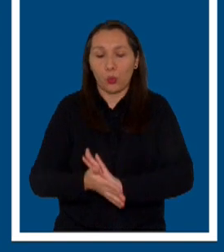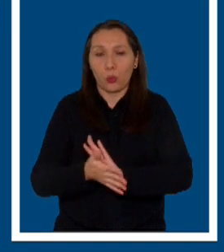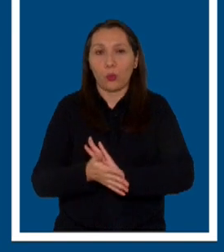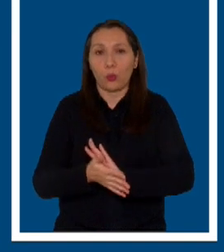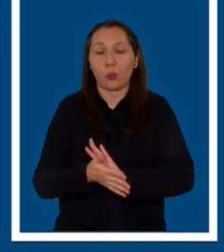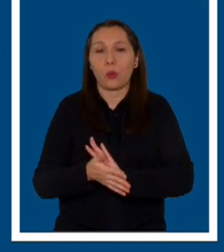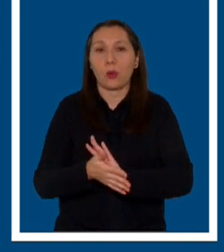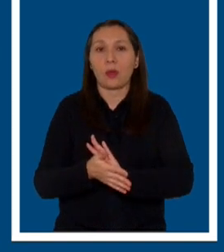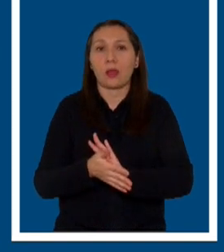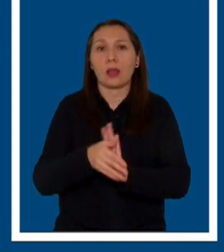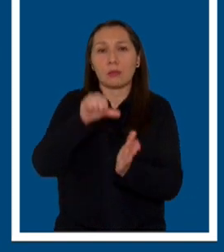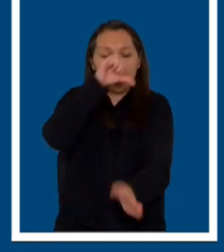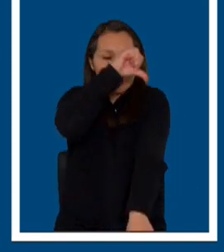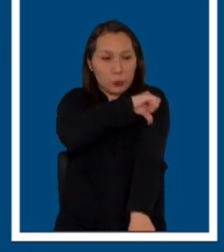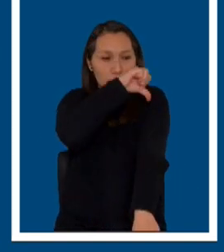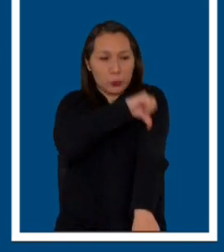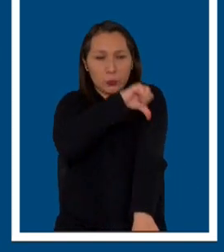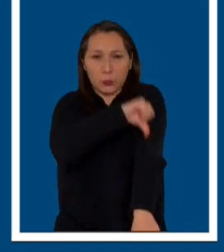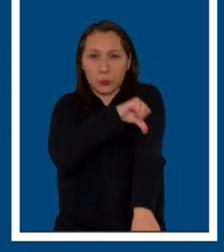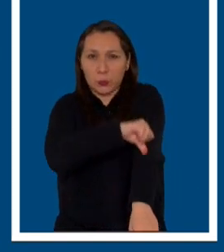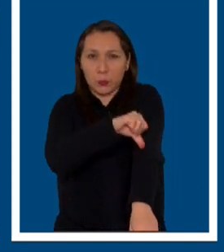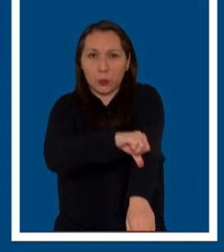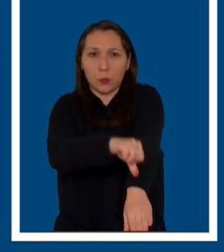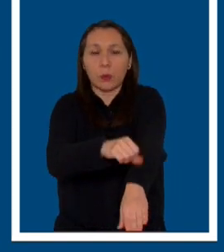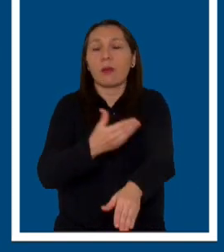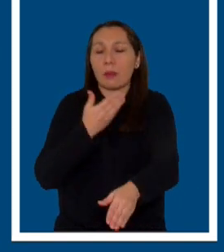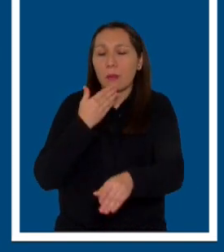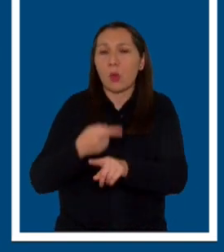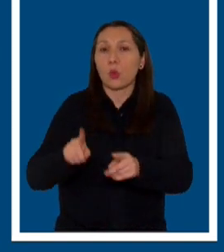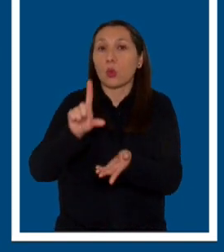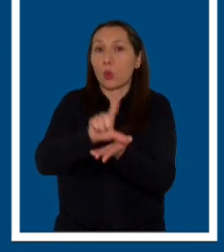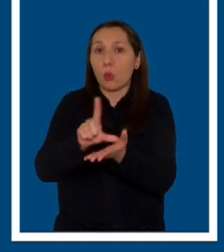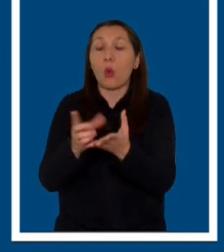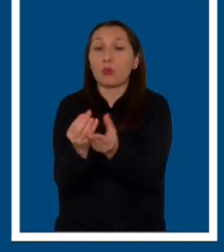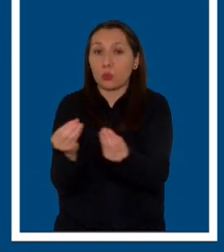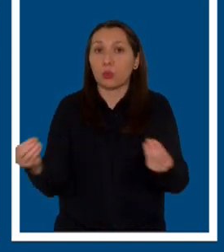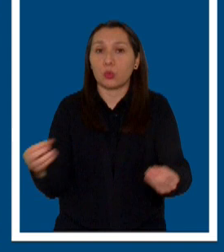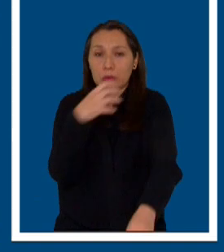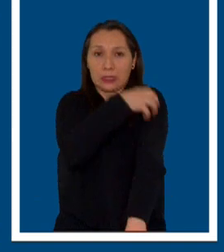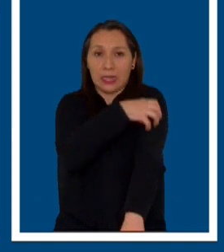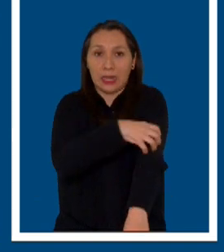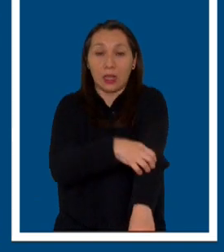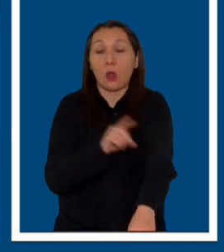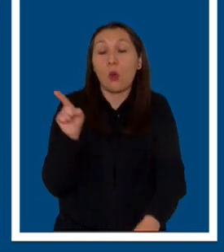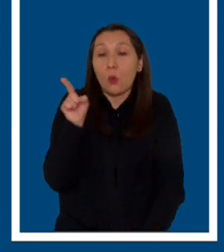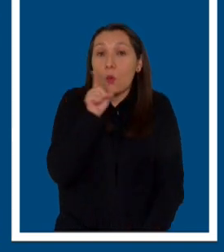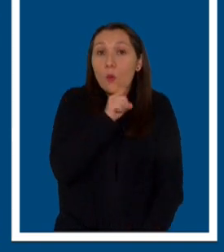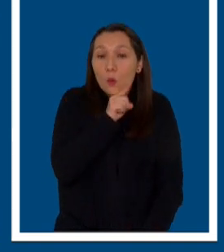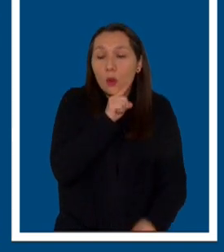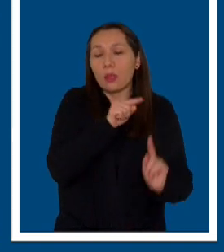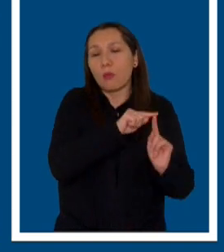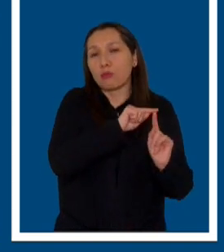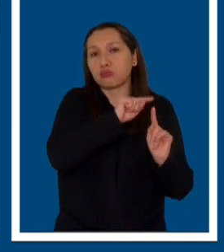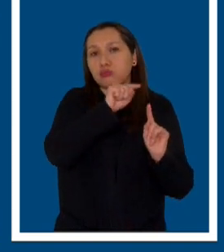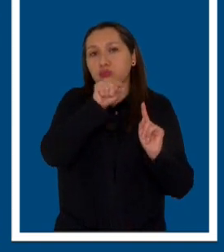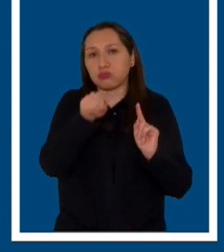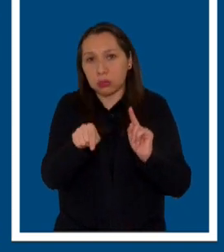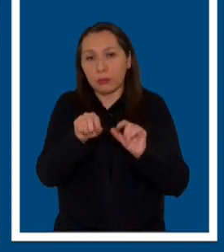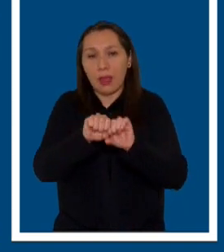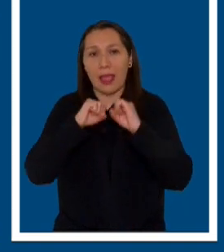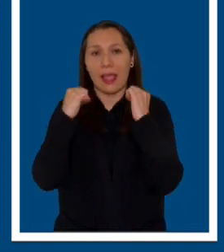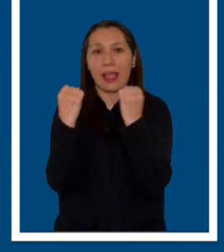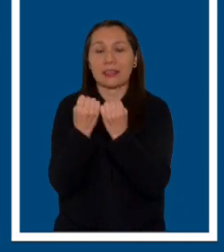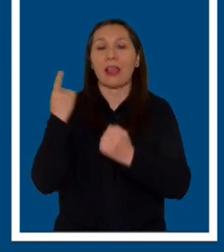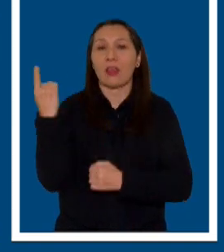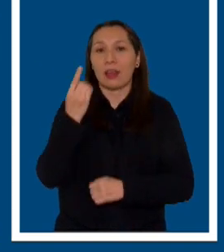todas todas las capitales regionales y por otros lugares en muchas de las regiones para llegar al Estadio nacional